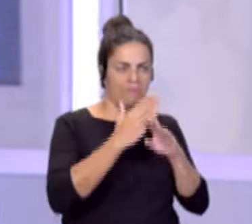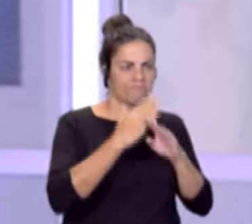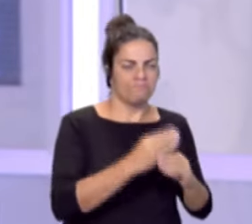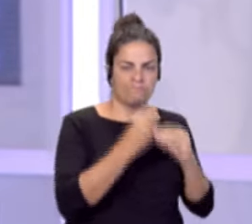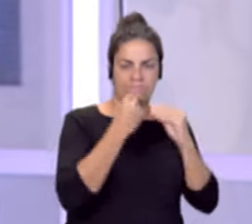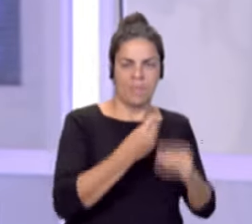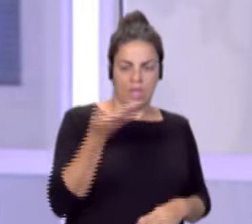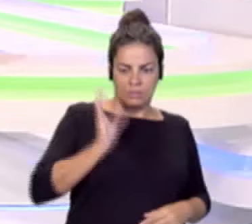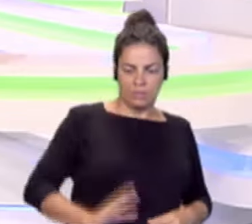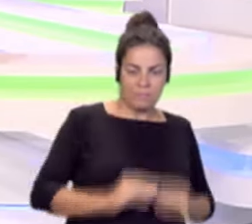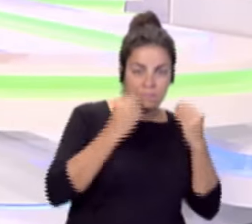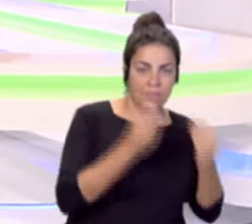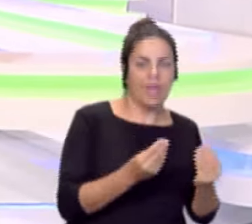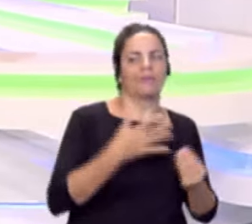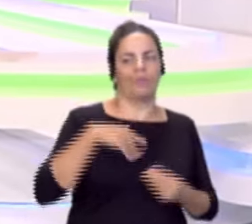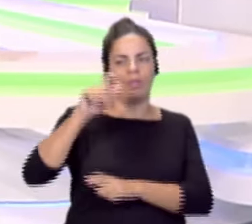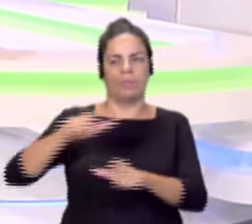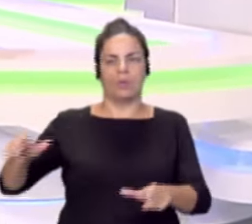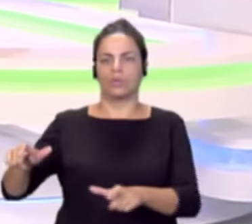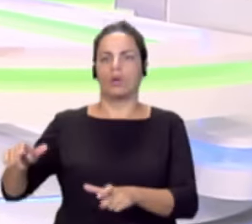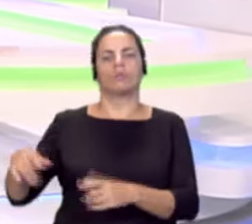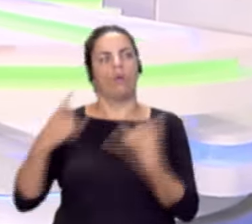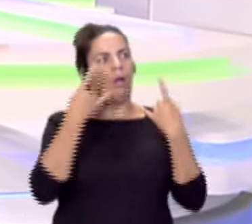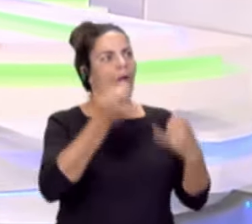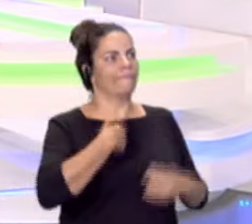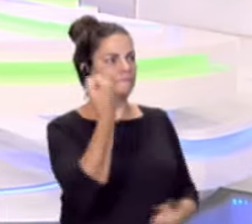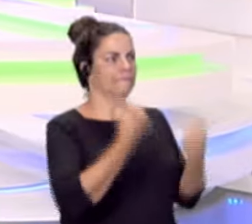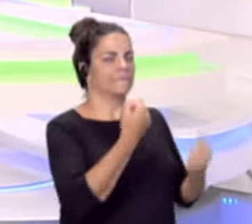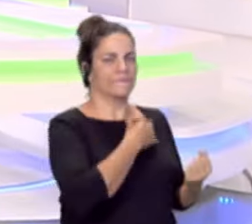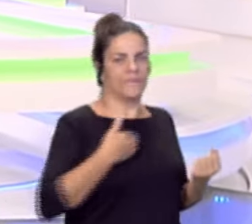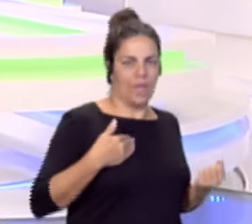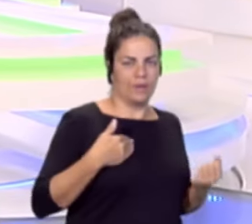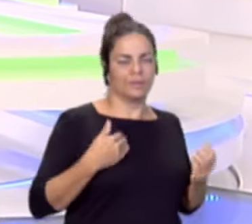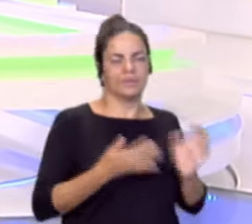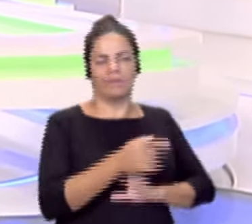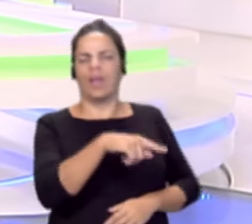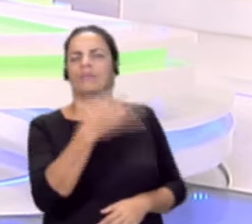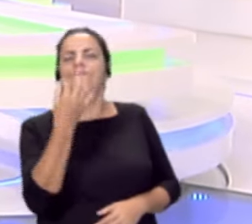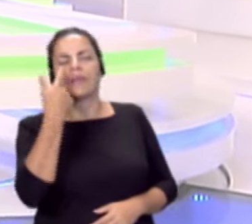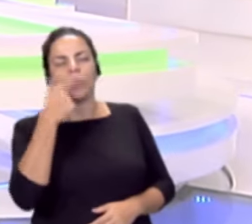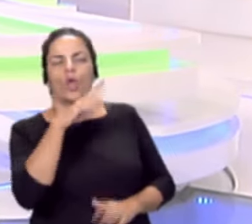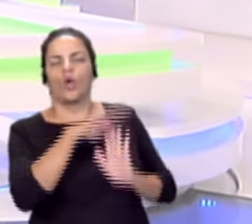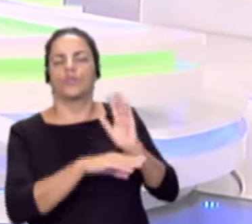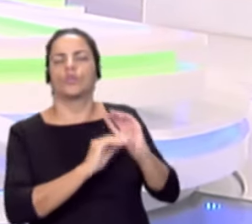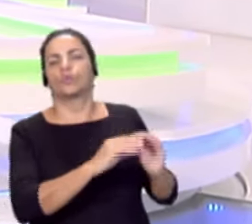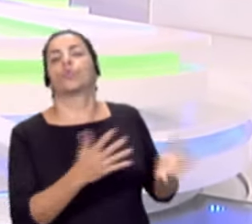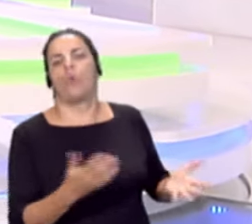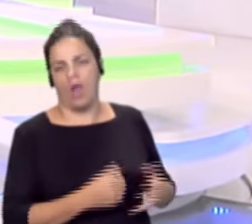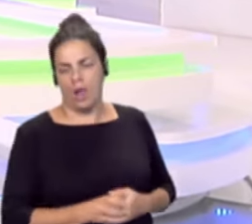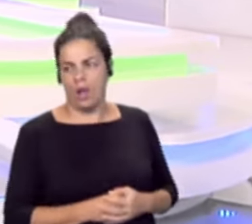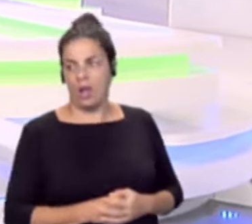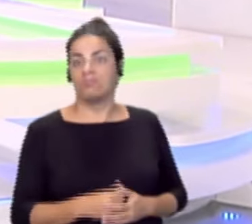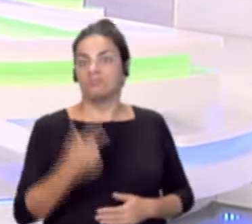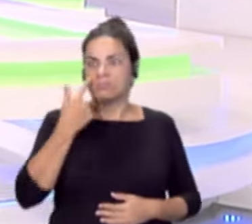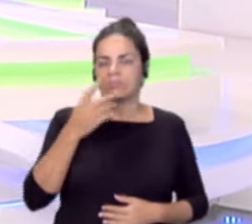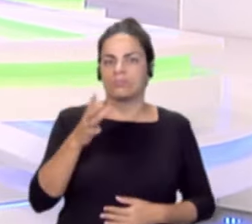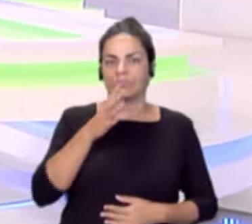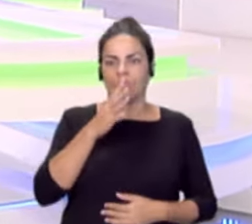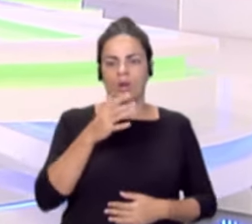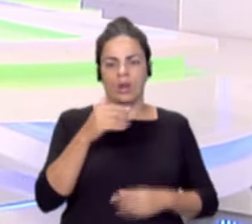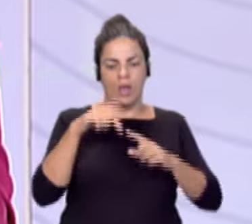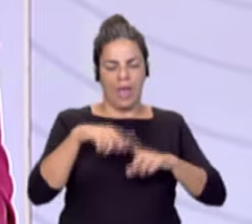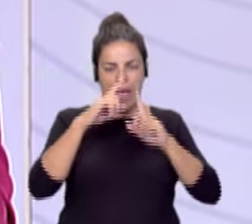probablemente podrías atraer a más conductores. Habría que también plantearse cuáles son las condiciones en las que están trabajando. Un déficit de conductores, ya noté ese dato, de 500 al año